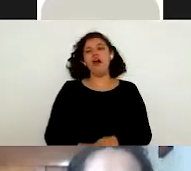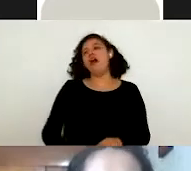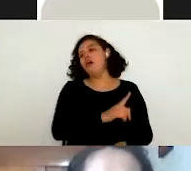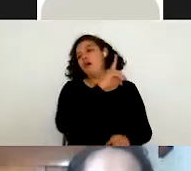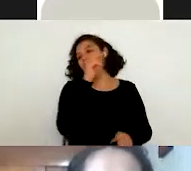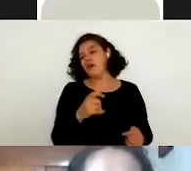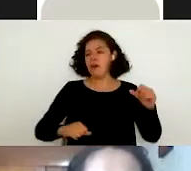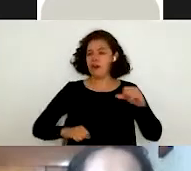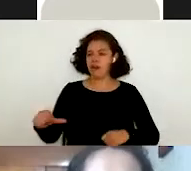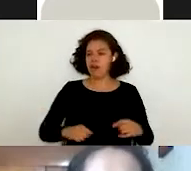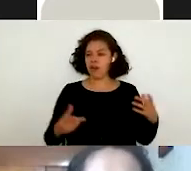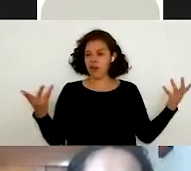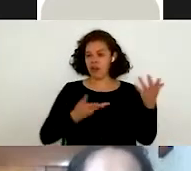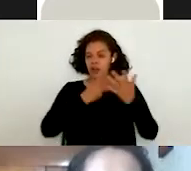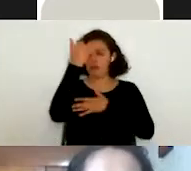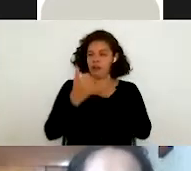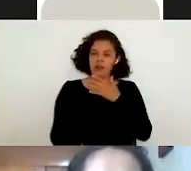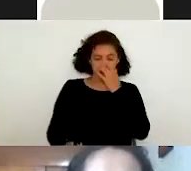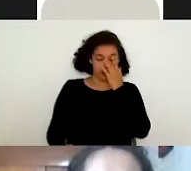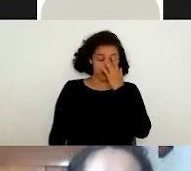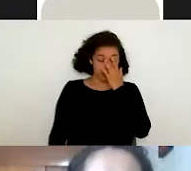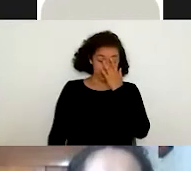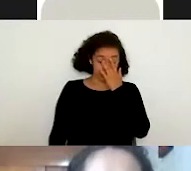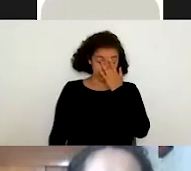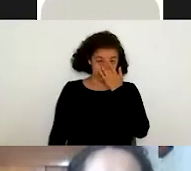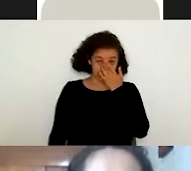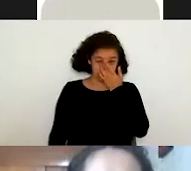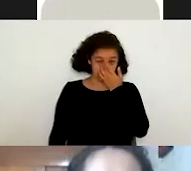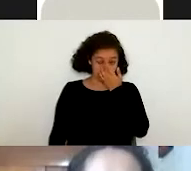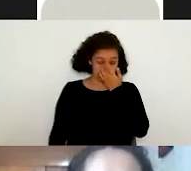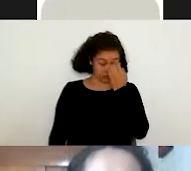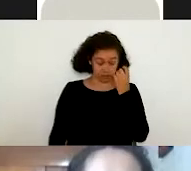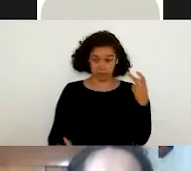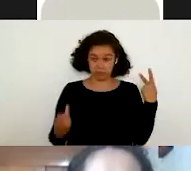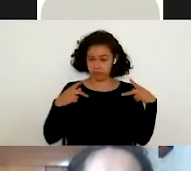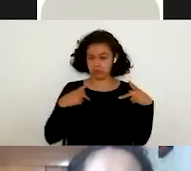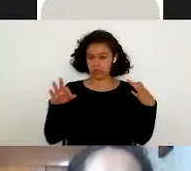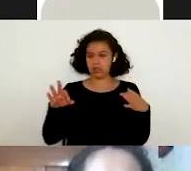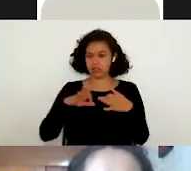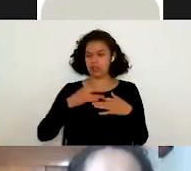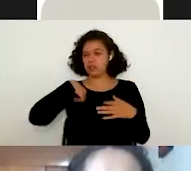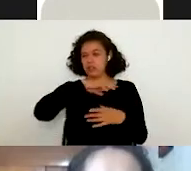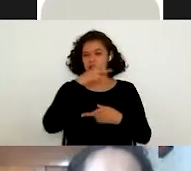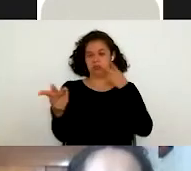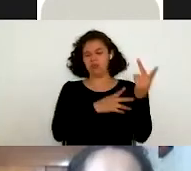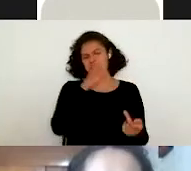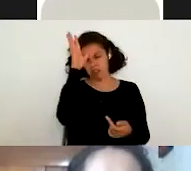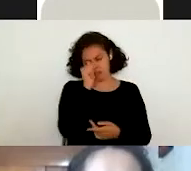está implementando en el proyecto, acercarnos con la población y preguntarle directamente qué le pareció,